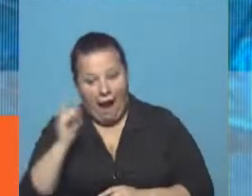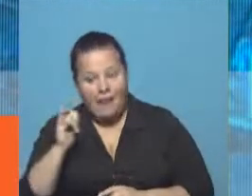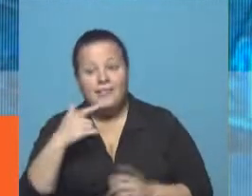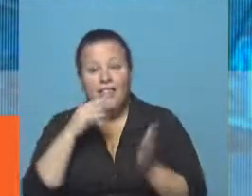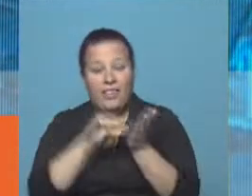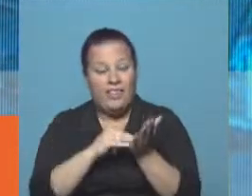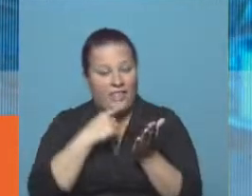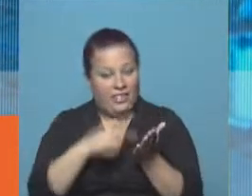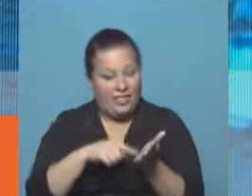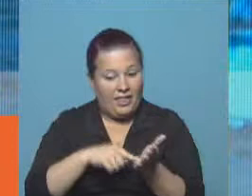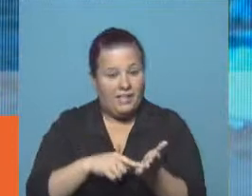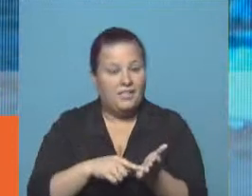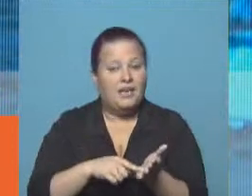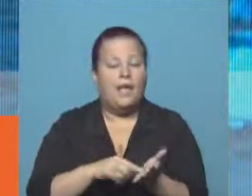dice